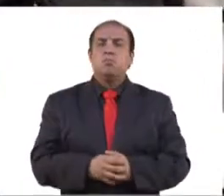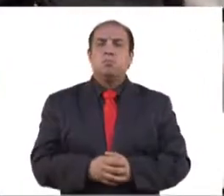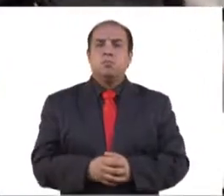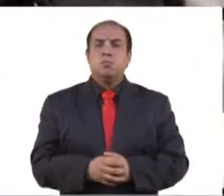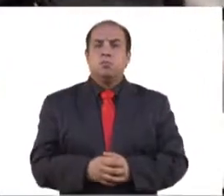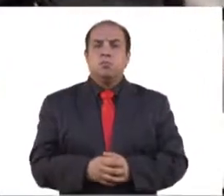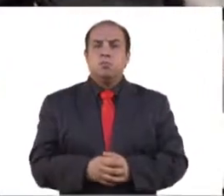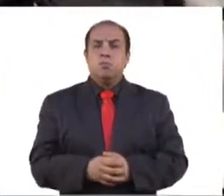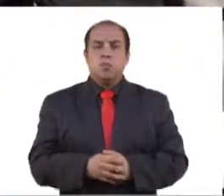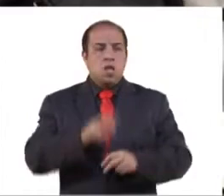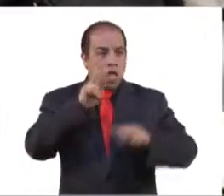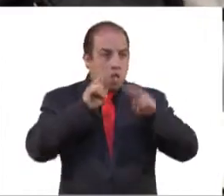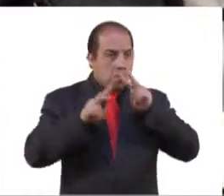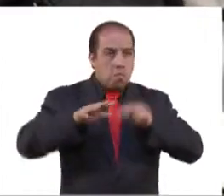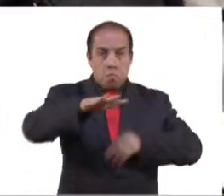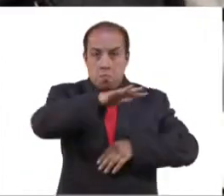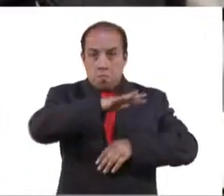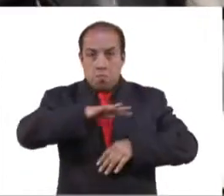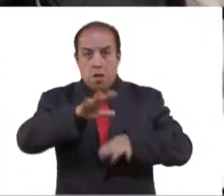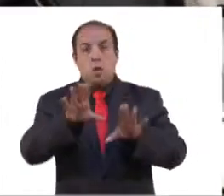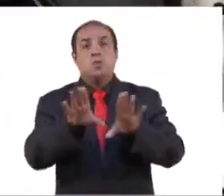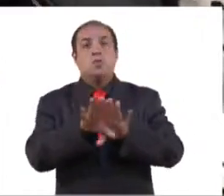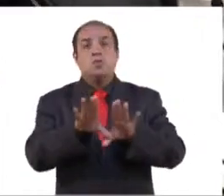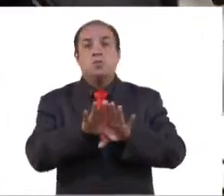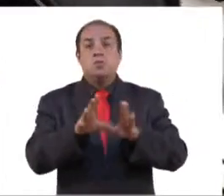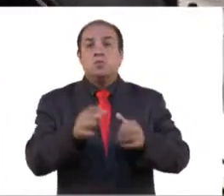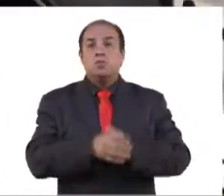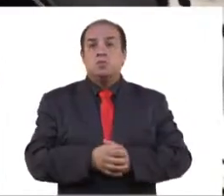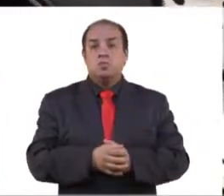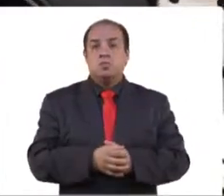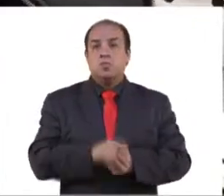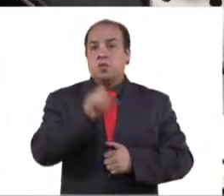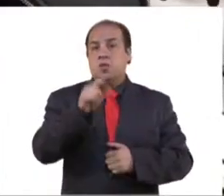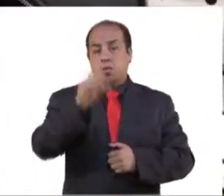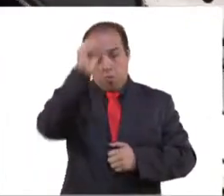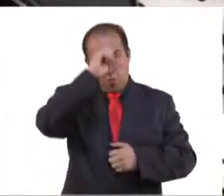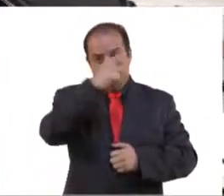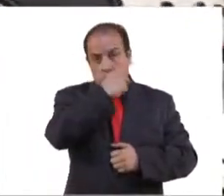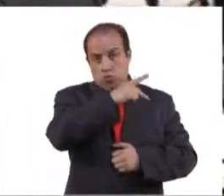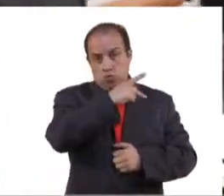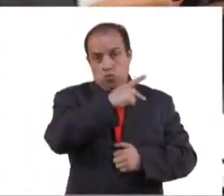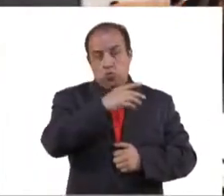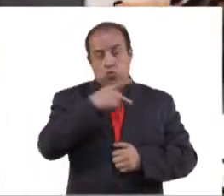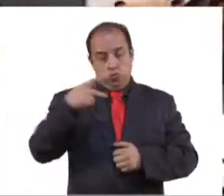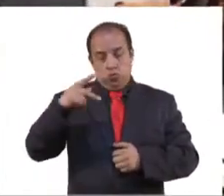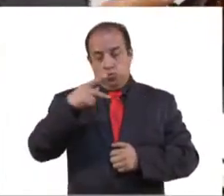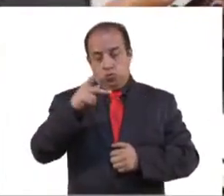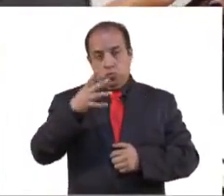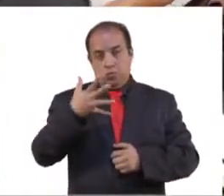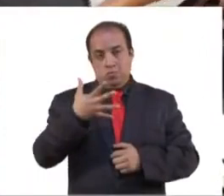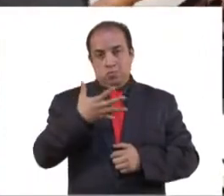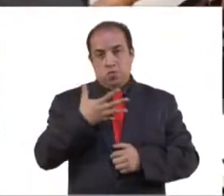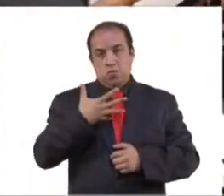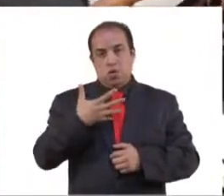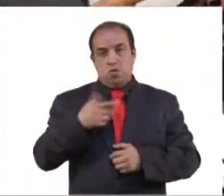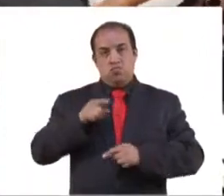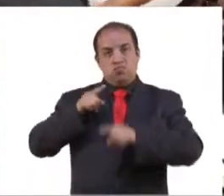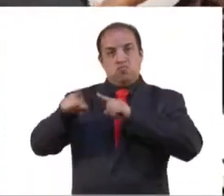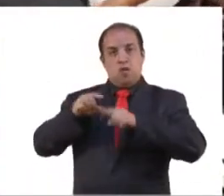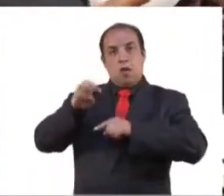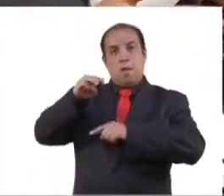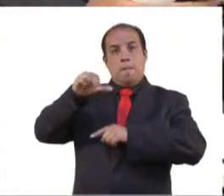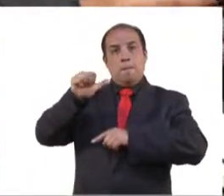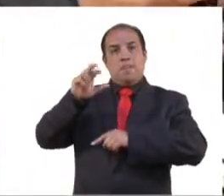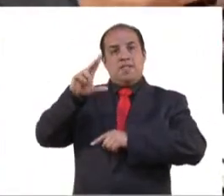el escenario, sobre todo también también su opinión referente a esta pues, una presunta agresión que tuvo Marcelo